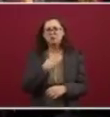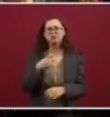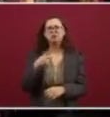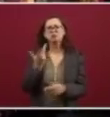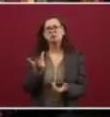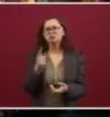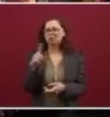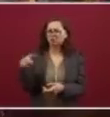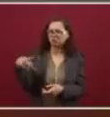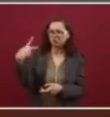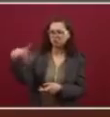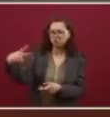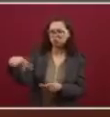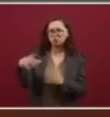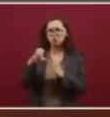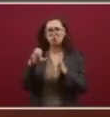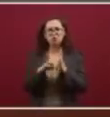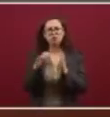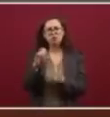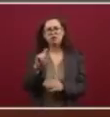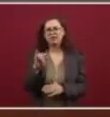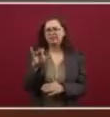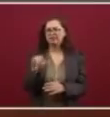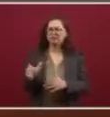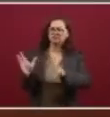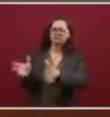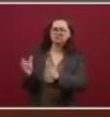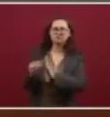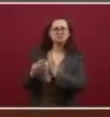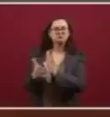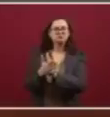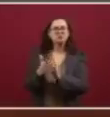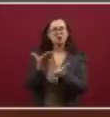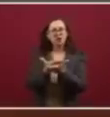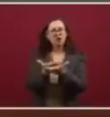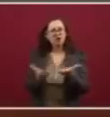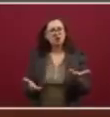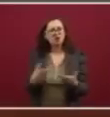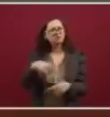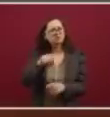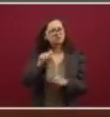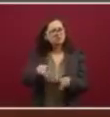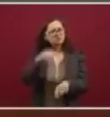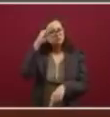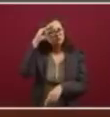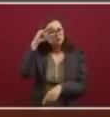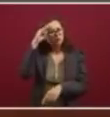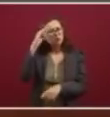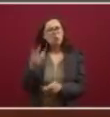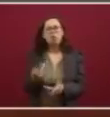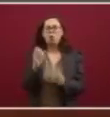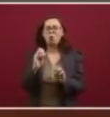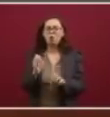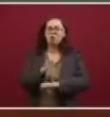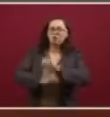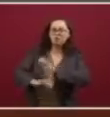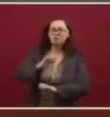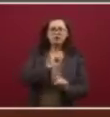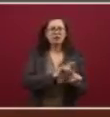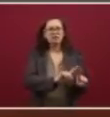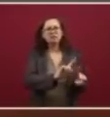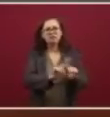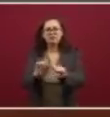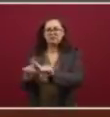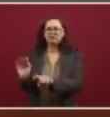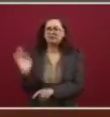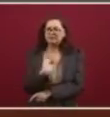propio código de ética y que estaba ya establecido. ¿Ahorita sigue pensando lo mismo o con las reacciones que ha habido con algunos empresarios habría